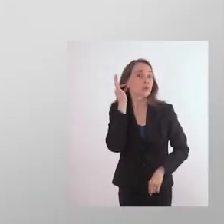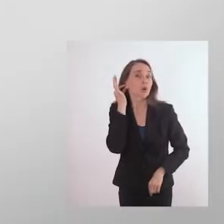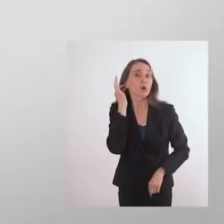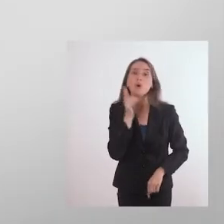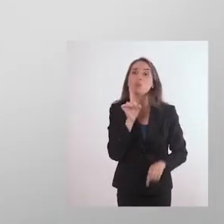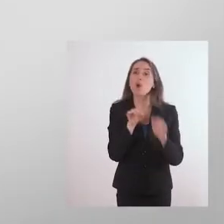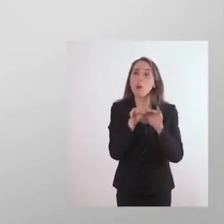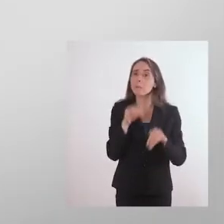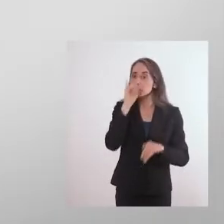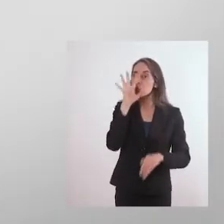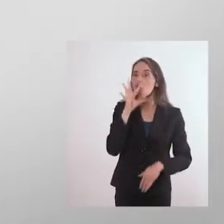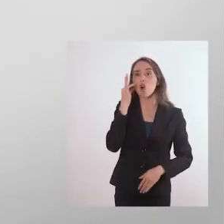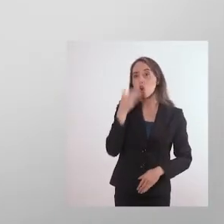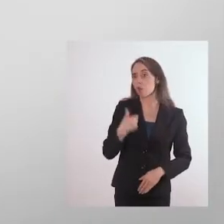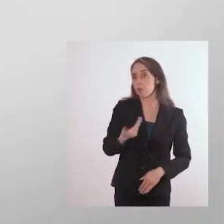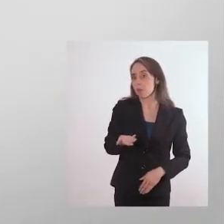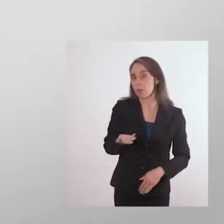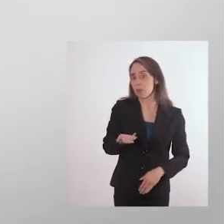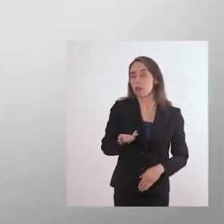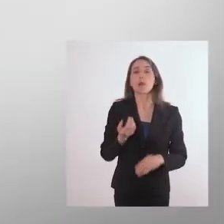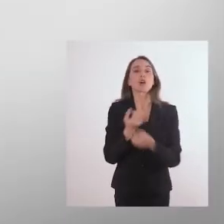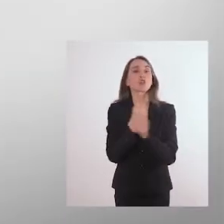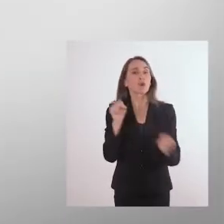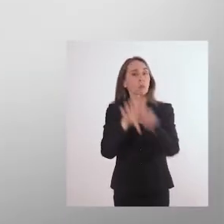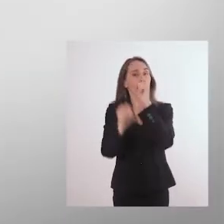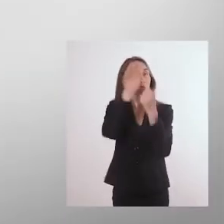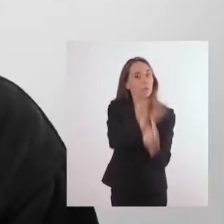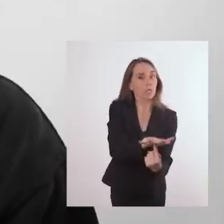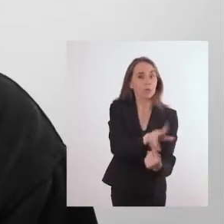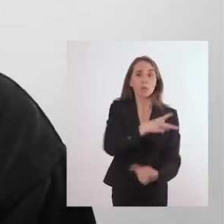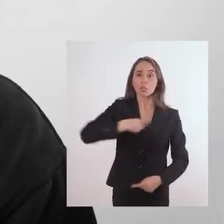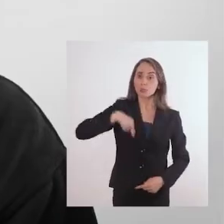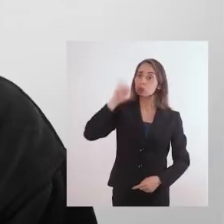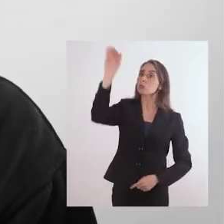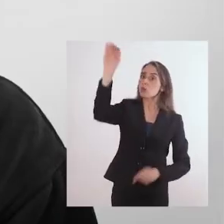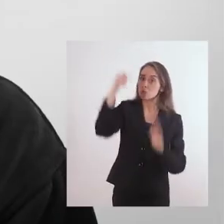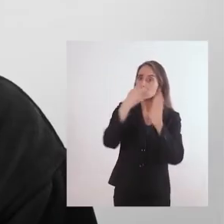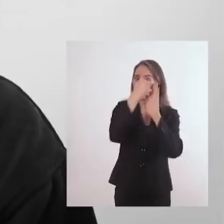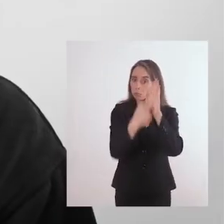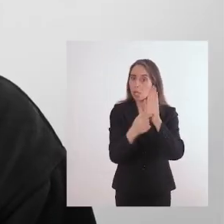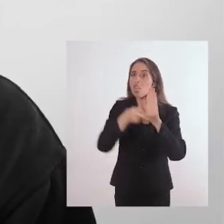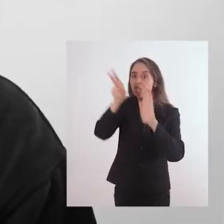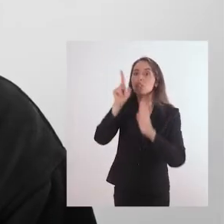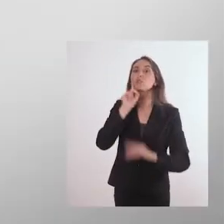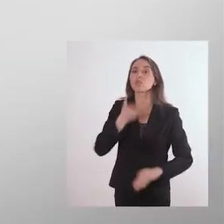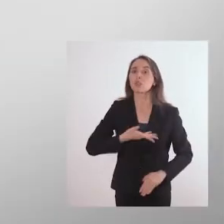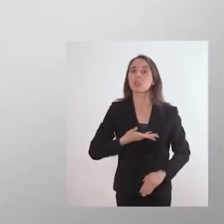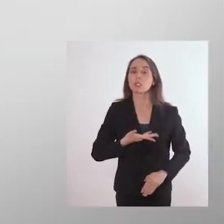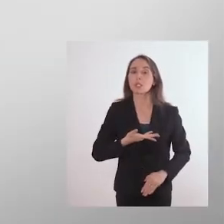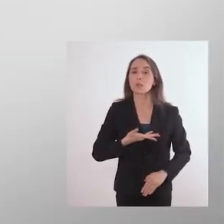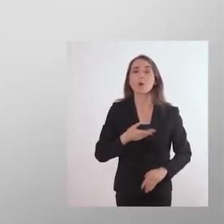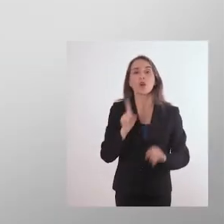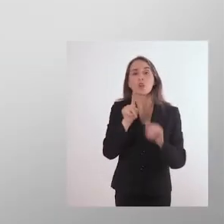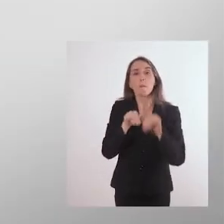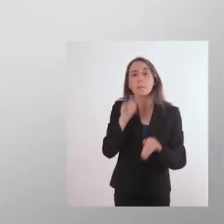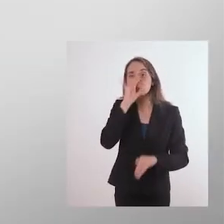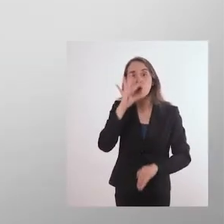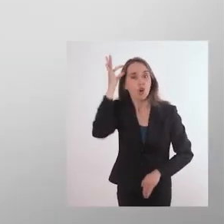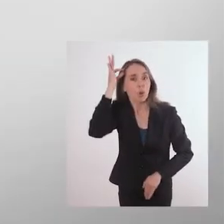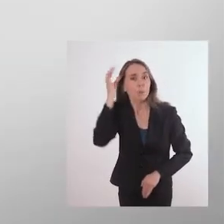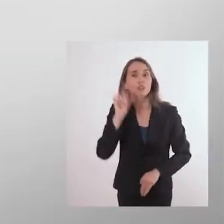niñas que no tienen el mismo color de piel, No se nos puede discriminar y se nos tiene que hacer valer los derechos que tenemos. mi mismo